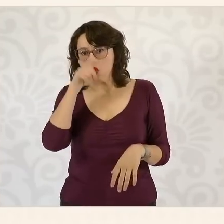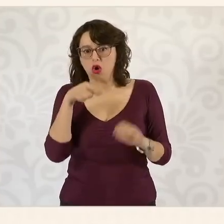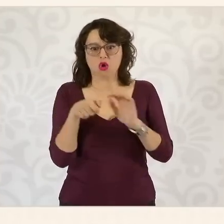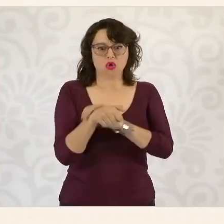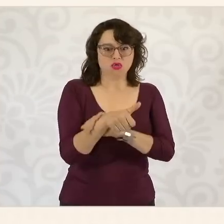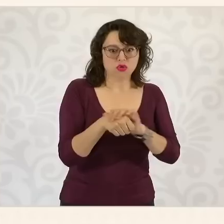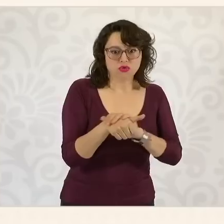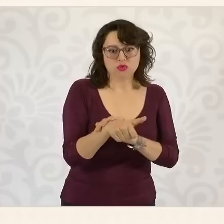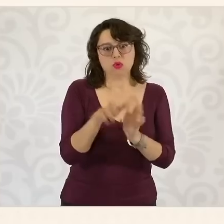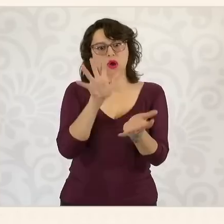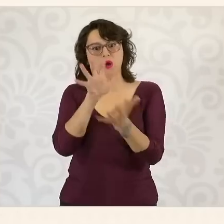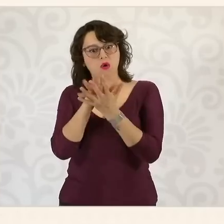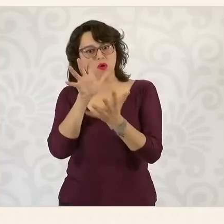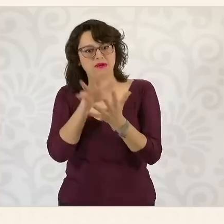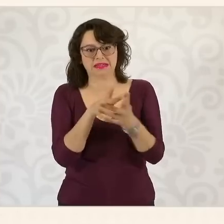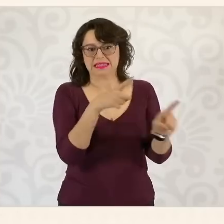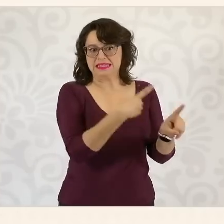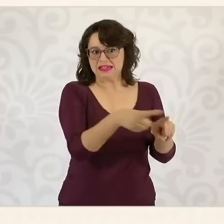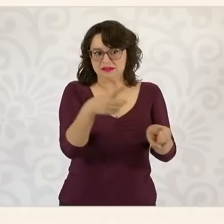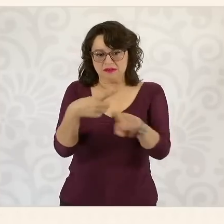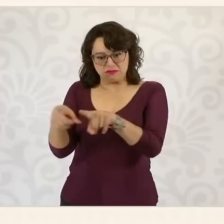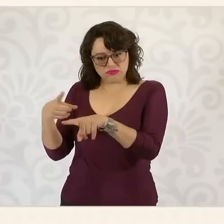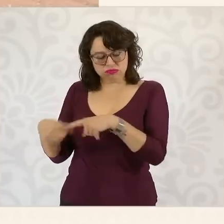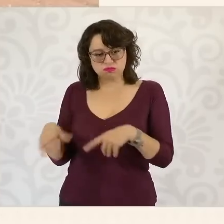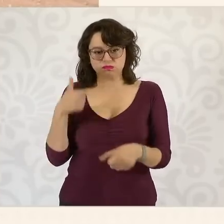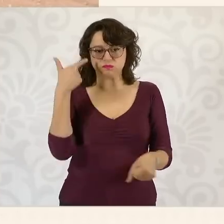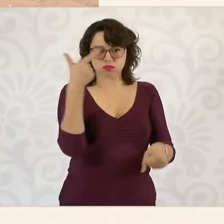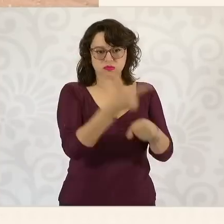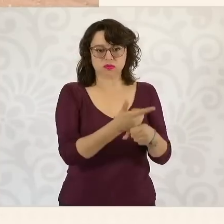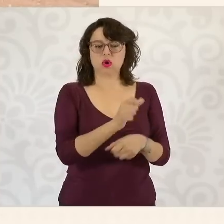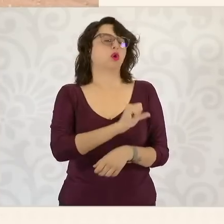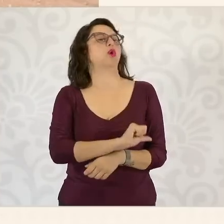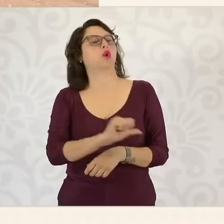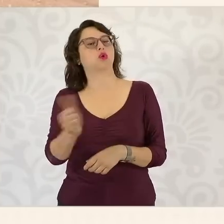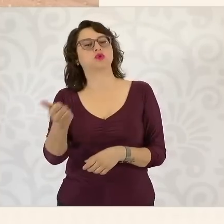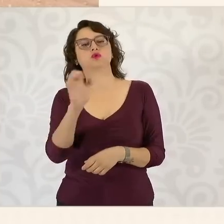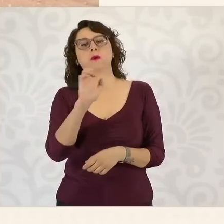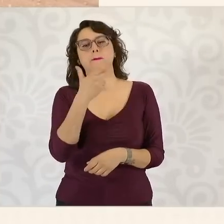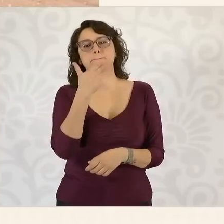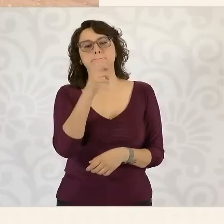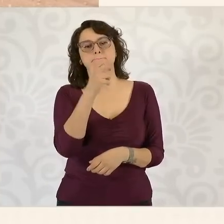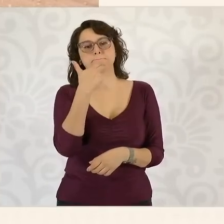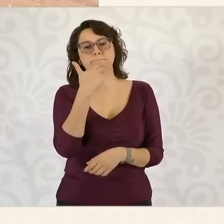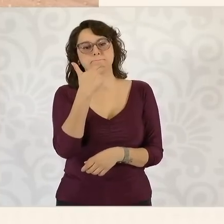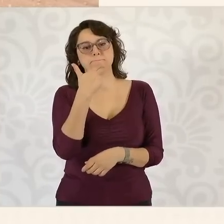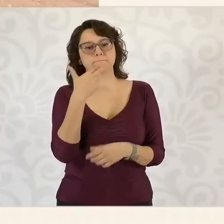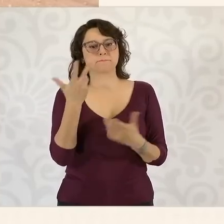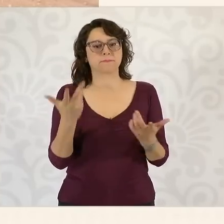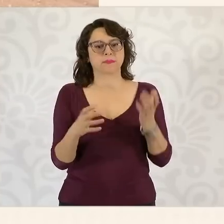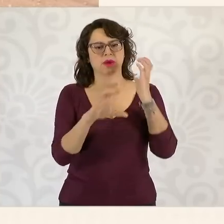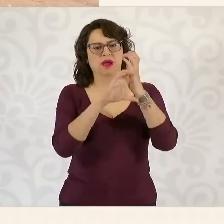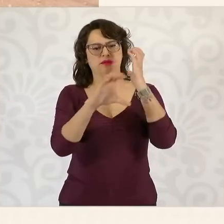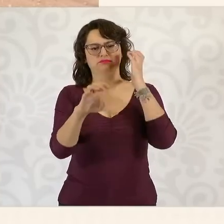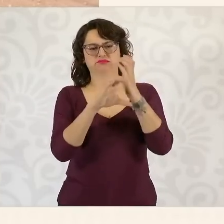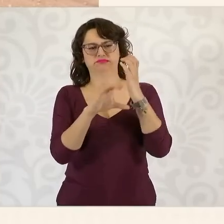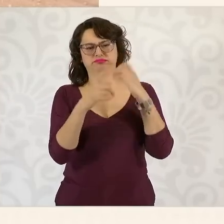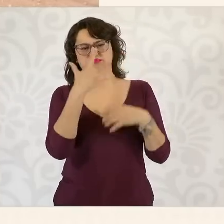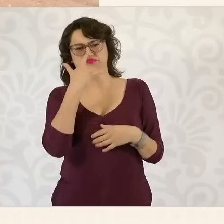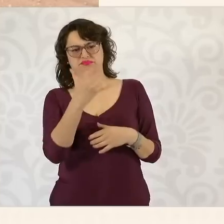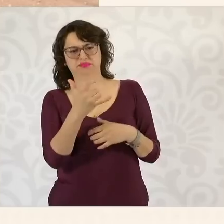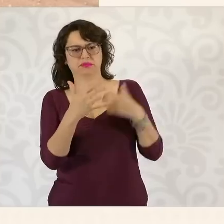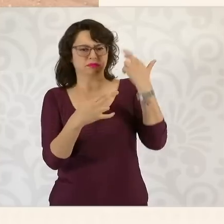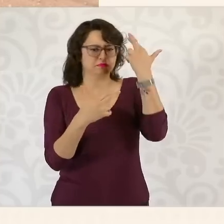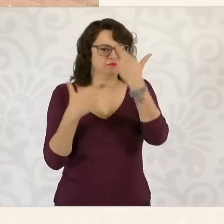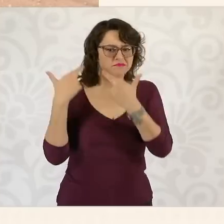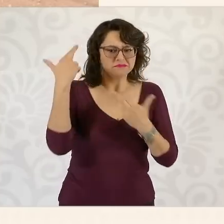de extinción. En otro hecho, en el municipio de Janos, Chihuahua, al efectuar una revisión a un autobús procedente de Chihuahua